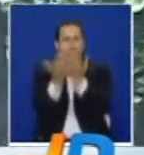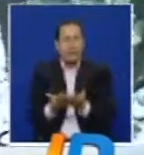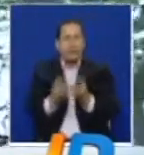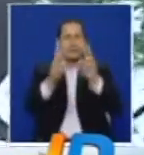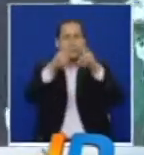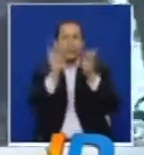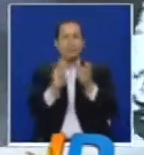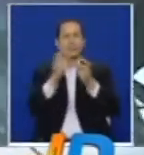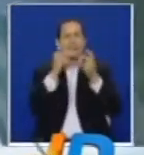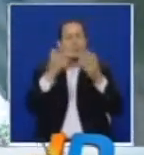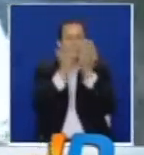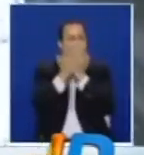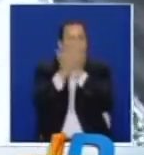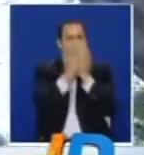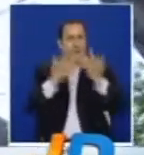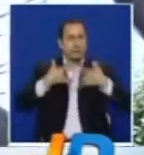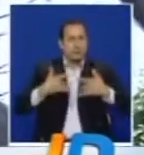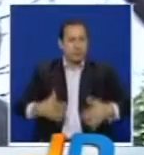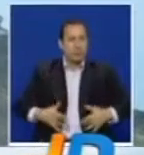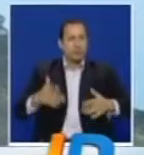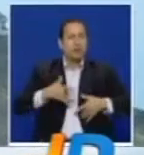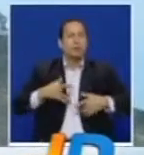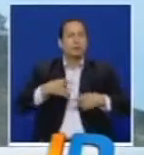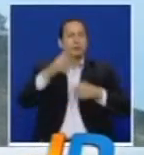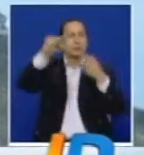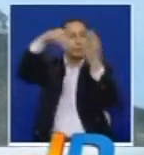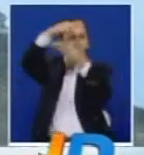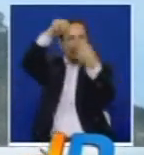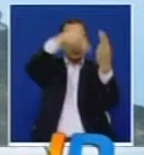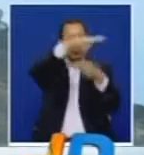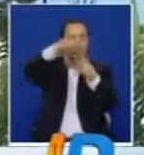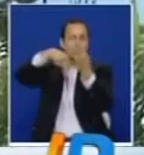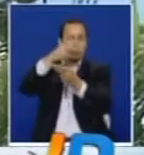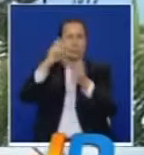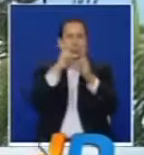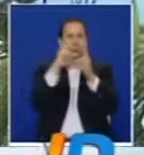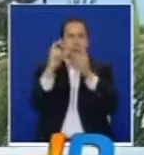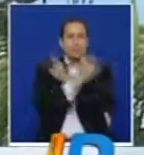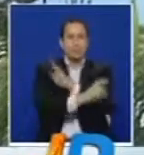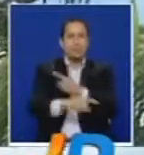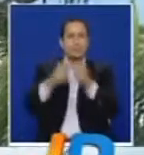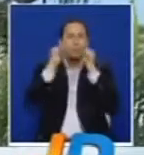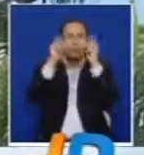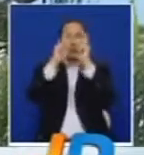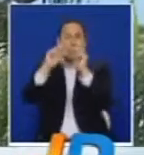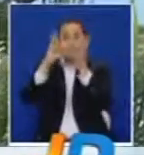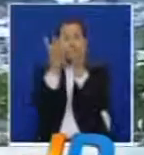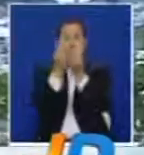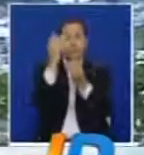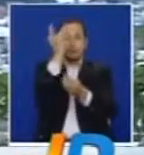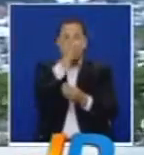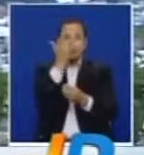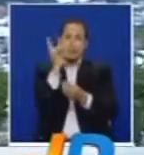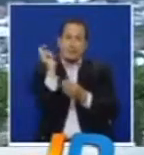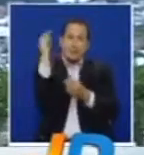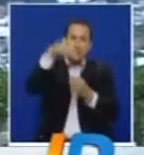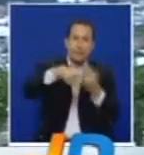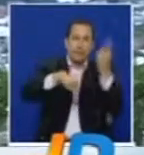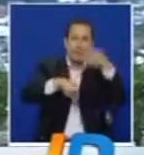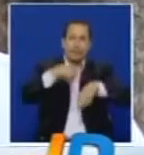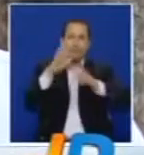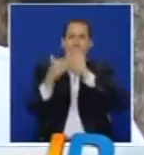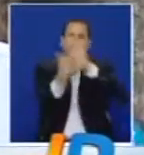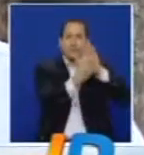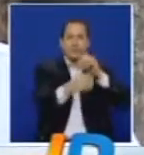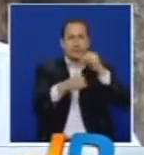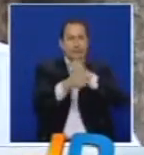salud, educación, cultura y turismo. Durante 5 días, Cali acogerá personalidades de la comunidad afro que darán a conocer su trabajo por la